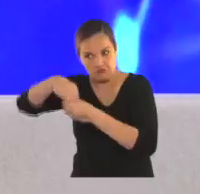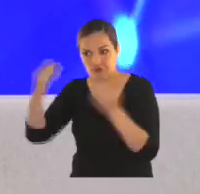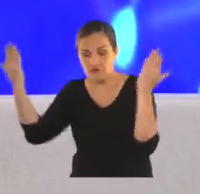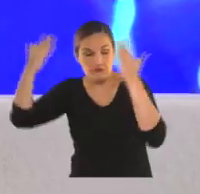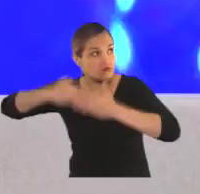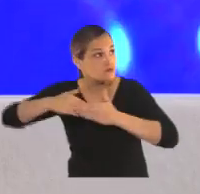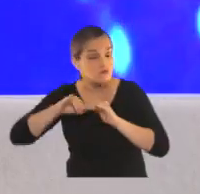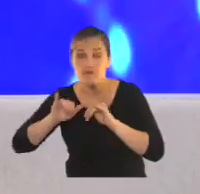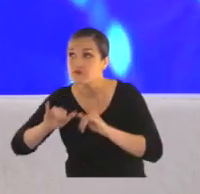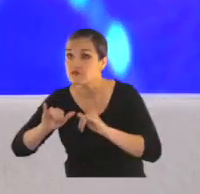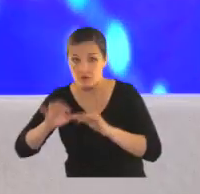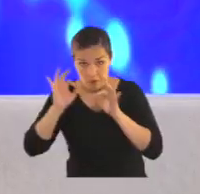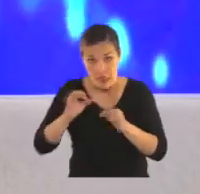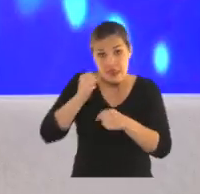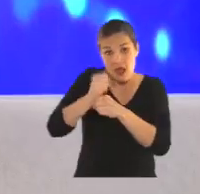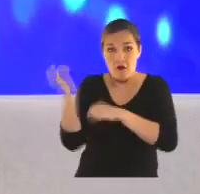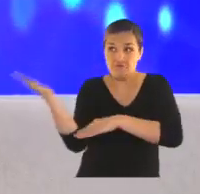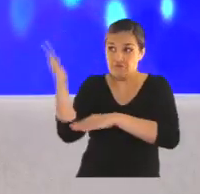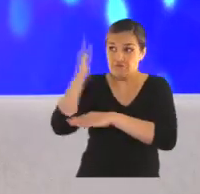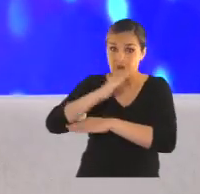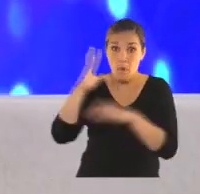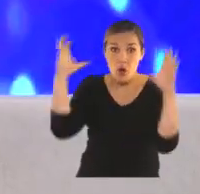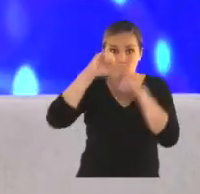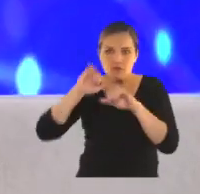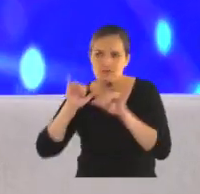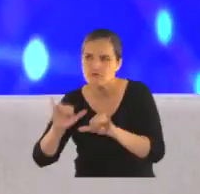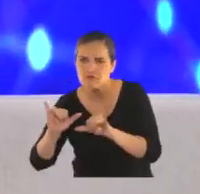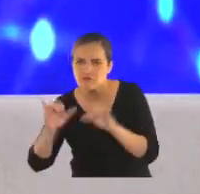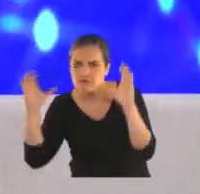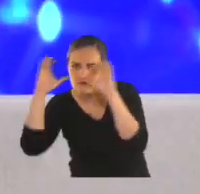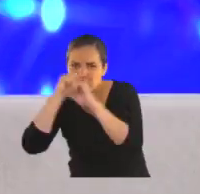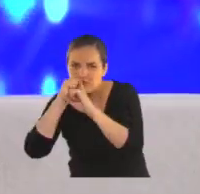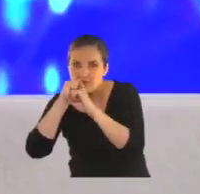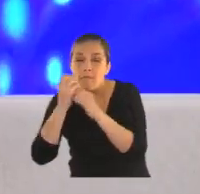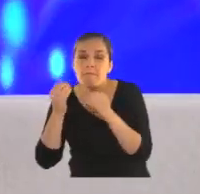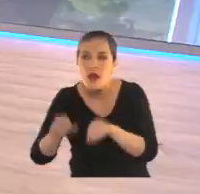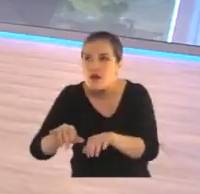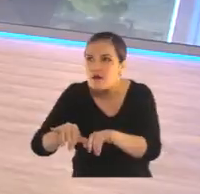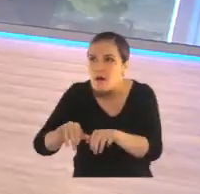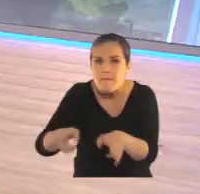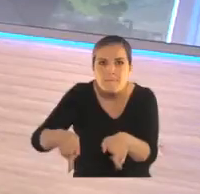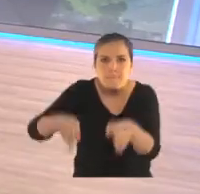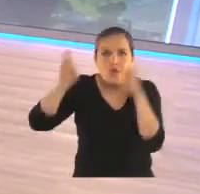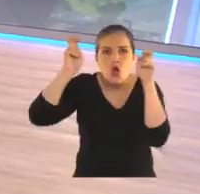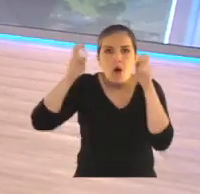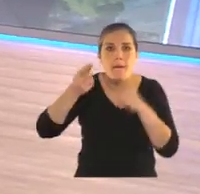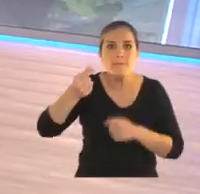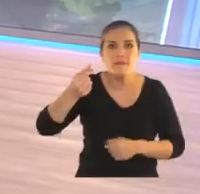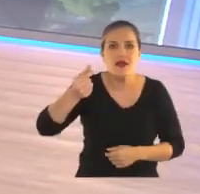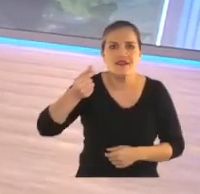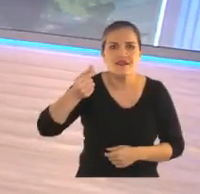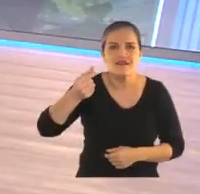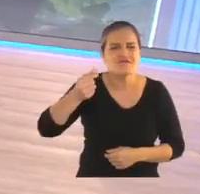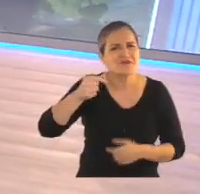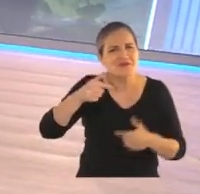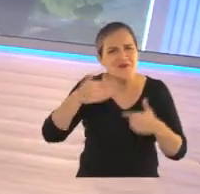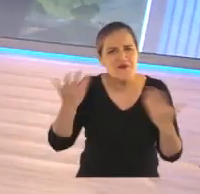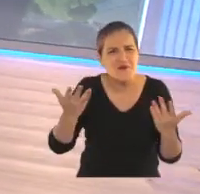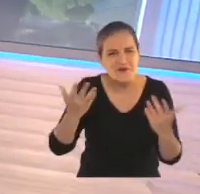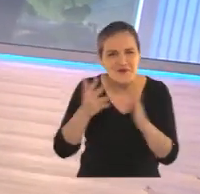mil millones de pesos. ¿Cómo fue que hizo? Le preguntamos a nuestro compañero Paco Morales. Paco.